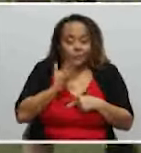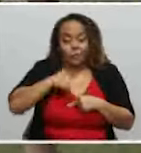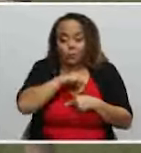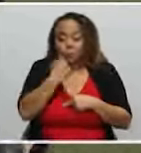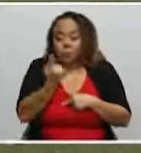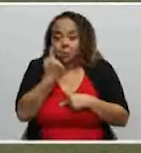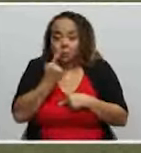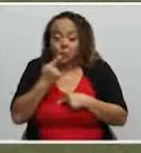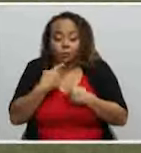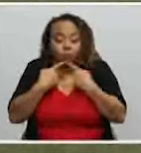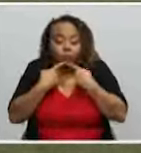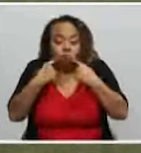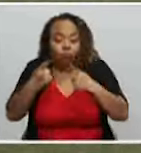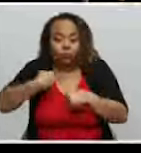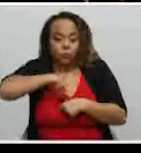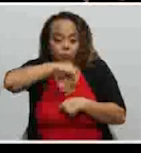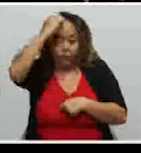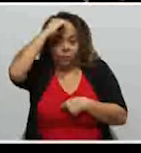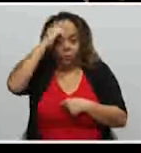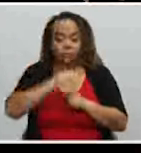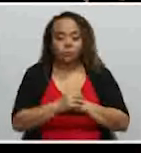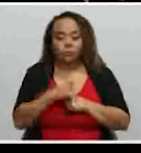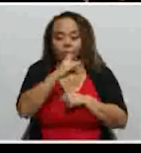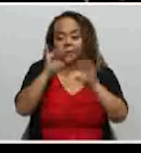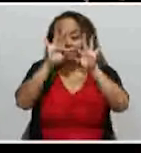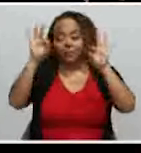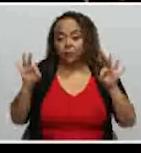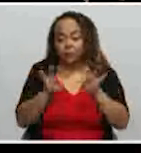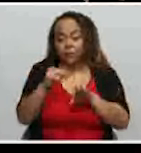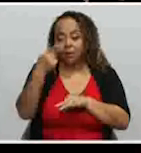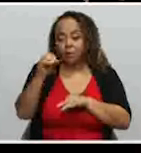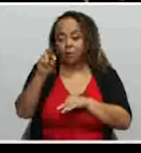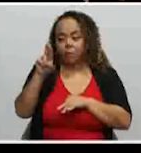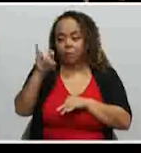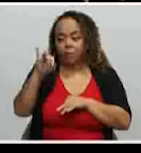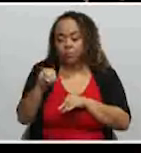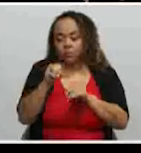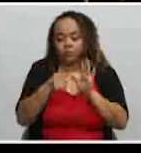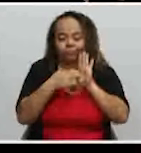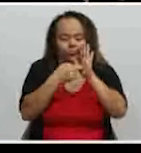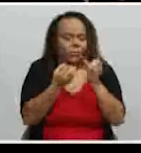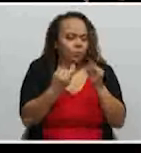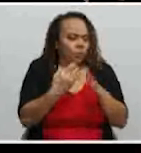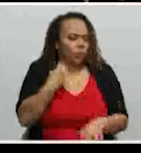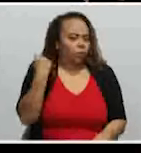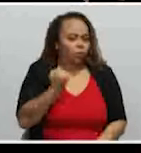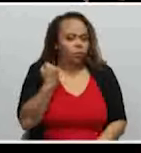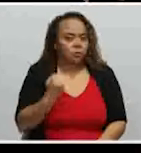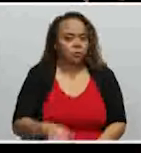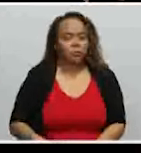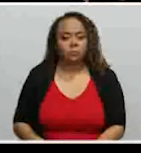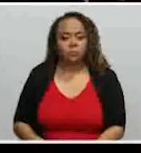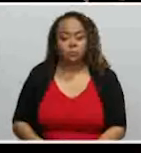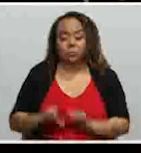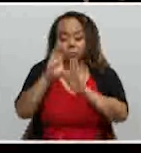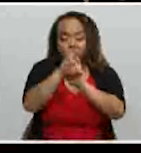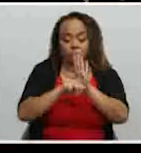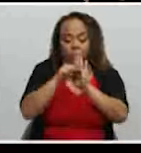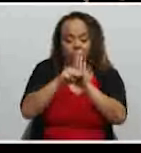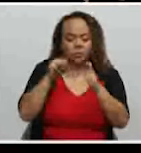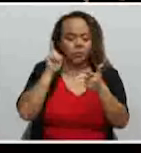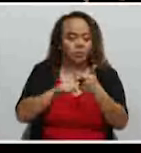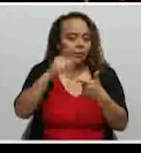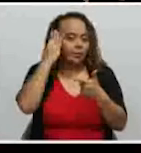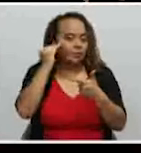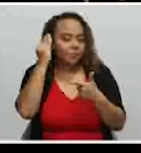posición. Y la figura que don Horacio representa es de muchísimo peso. El currículum, la